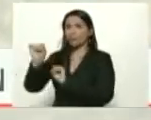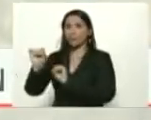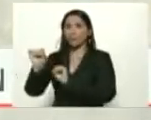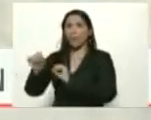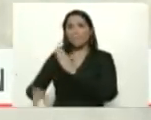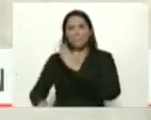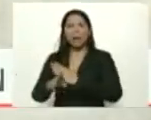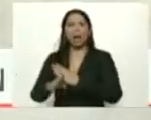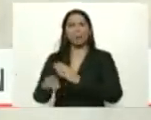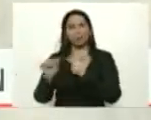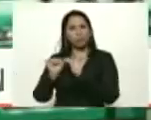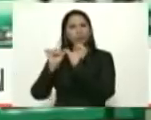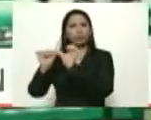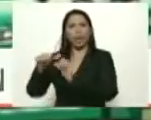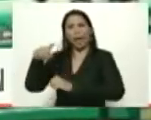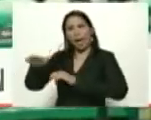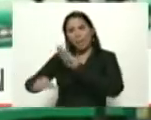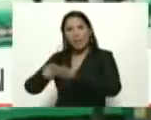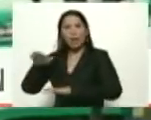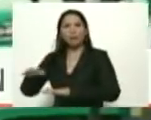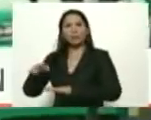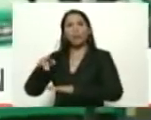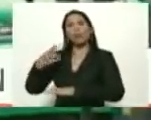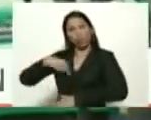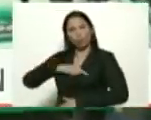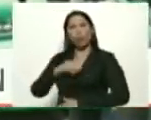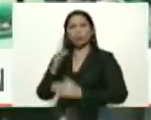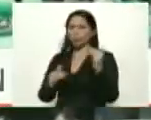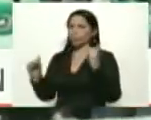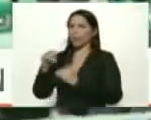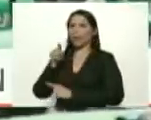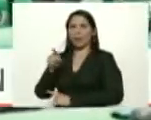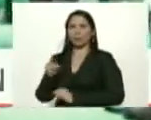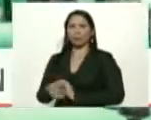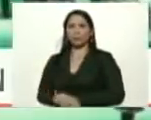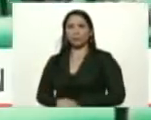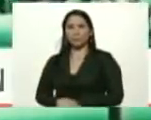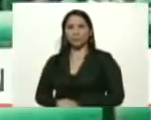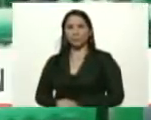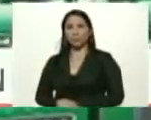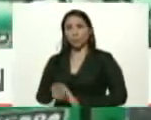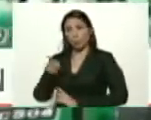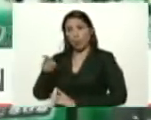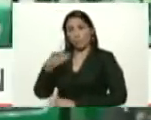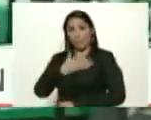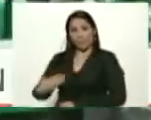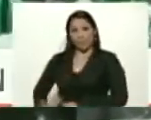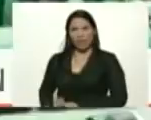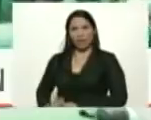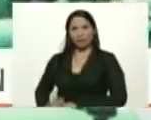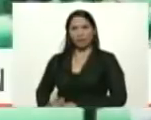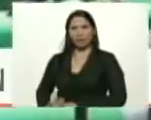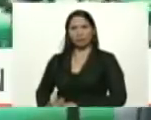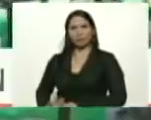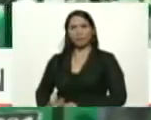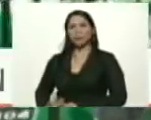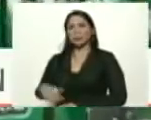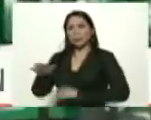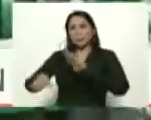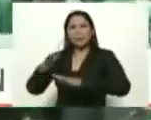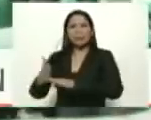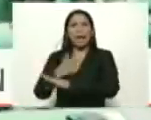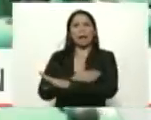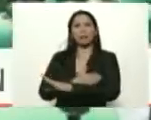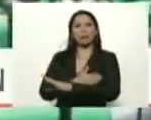vamos a seguir adelante, porque de esta vamos a salir, porque usted actuó 3 pasos adelante y llevamos